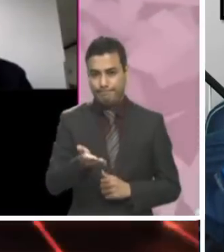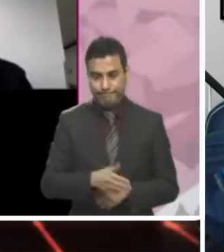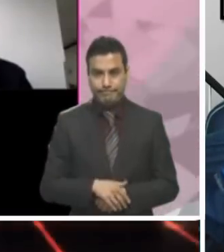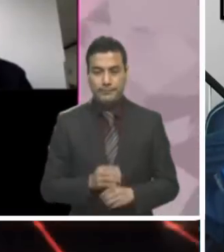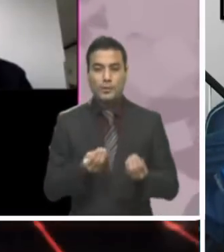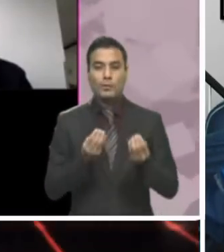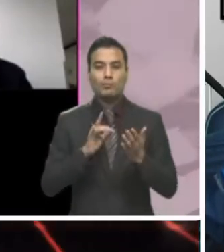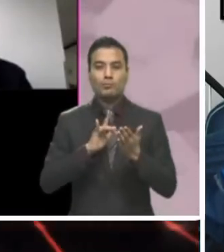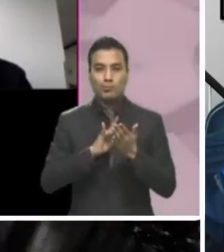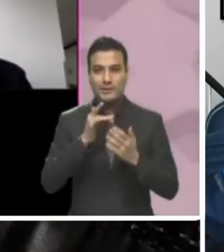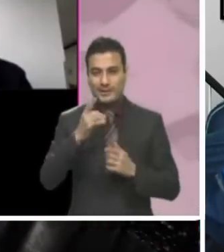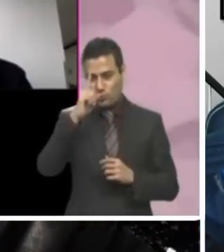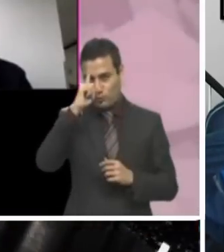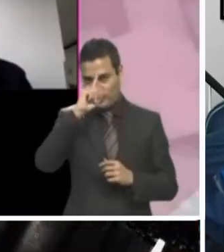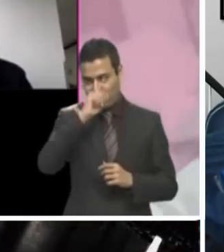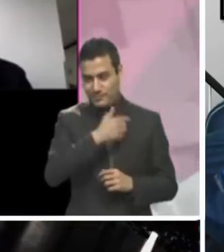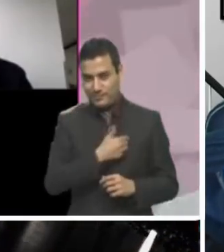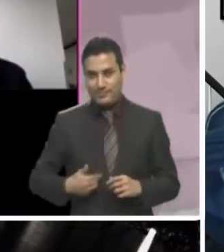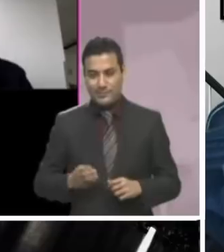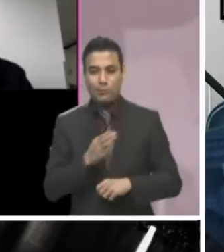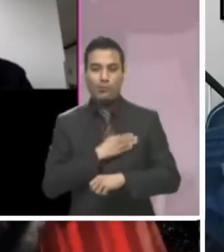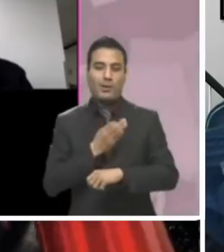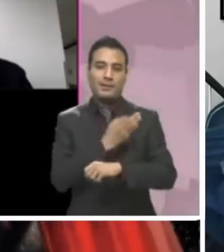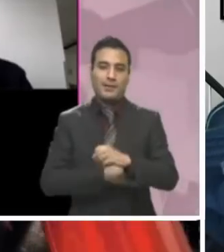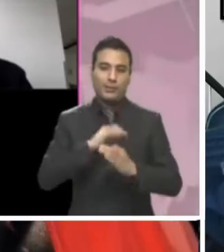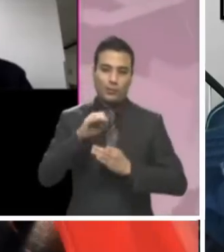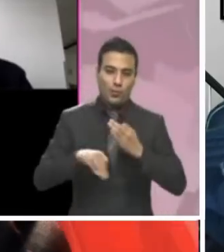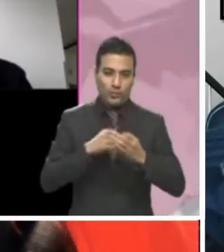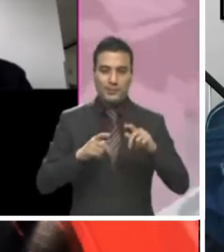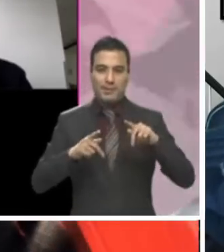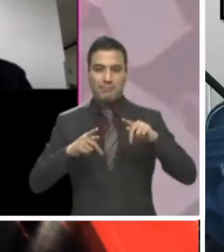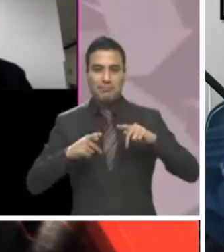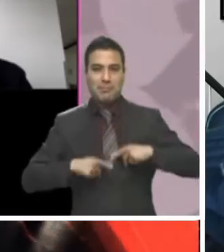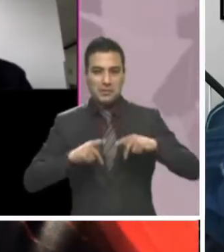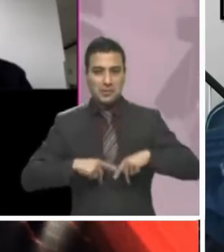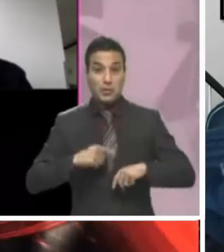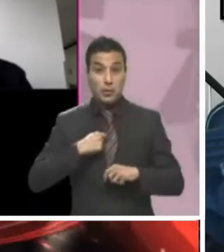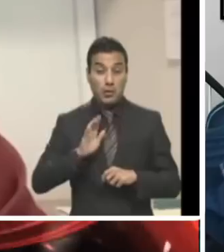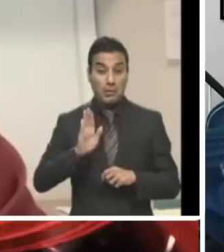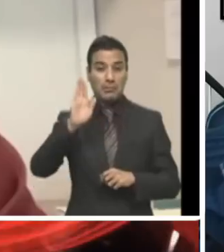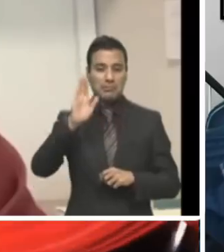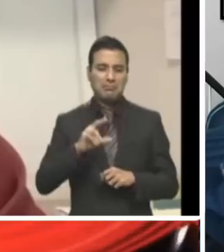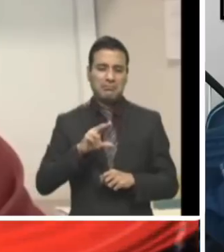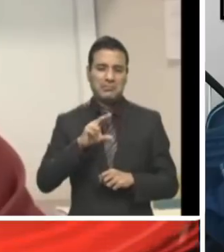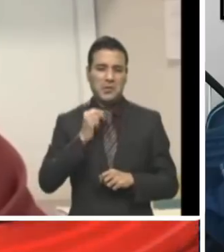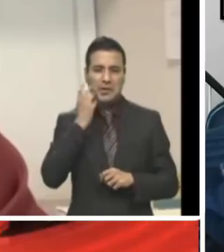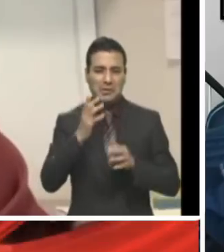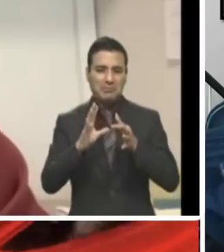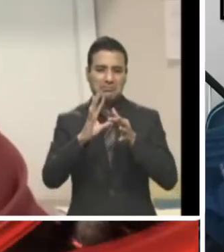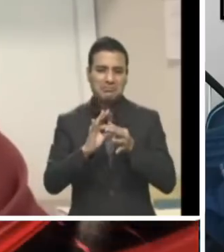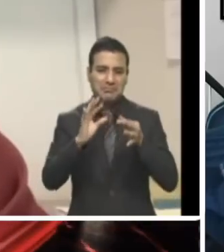muchas gracias consiguió el presidente buenas tardes a todos a todos los integrantes de este consejo general no pensaba hacer uso de la voz en este punto pero